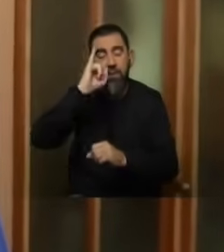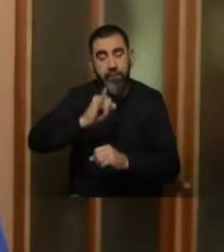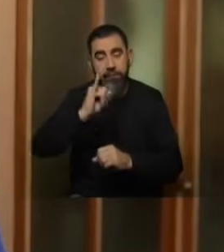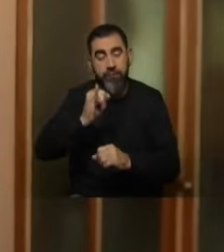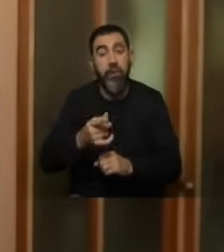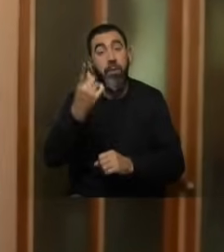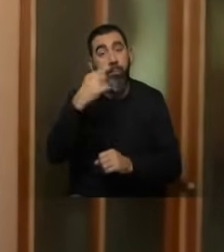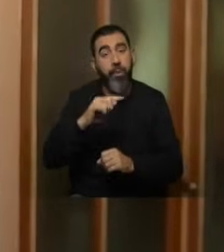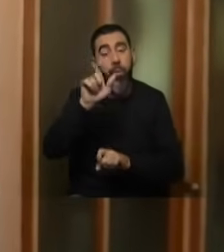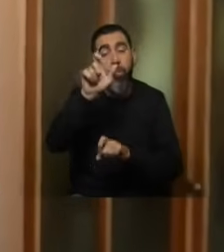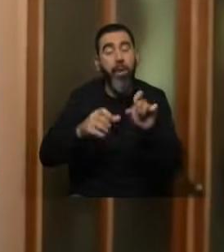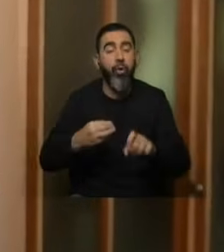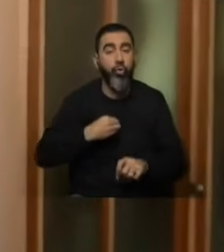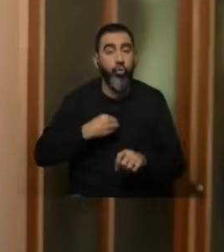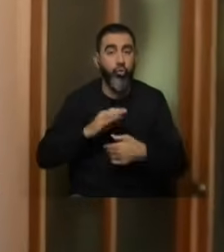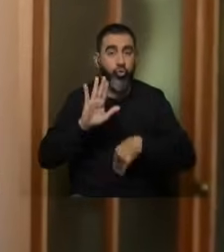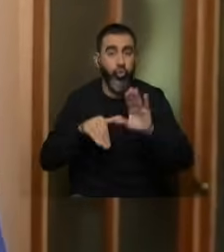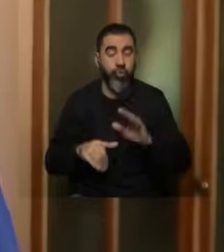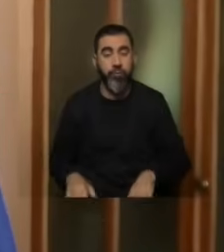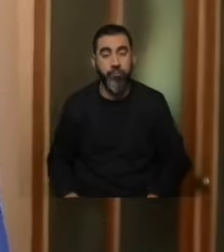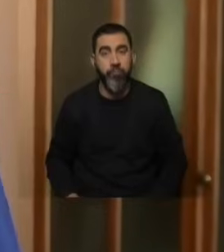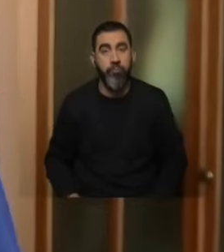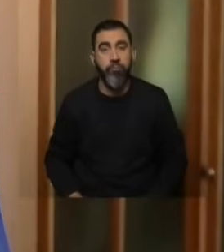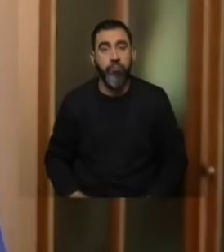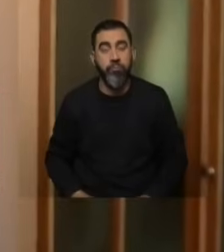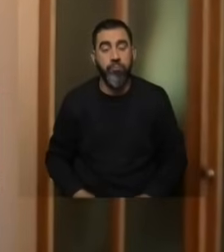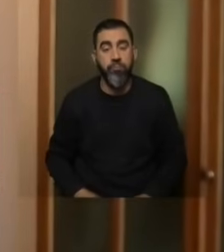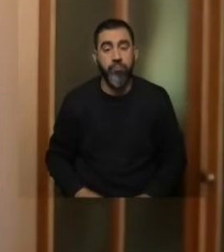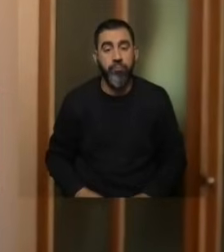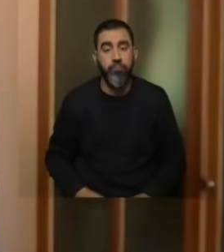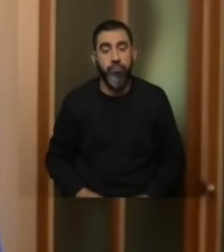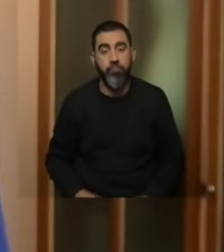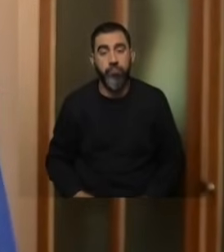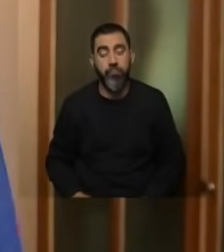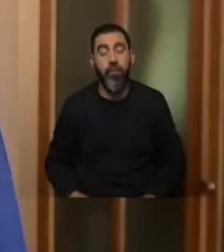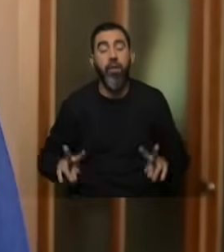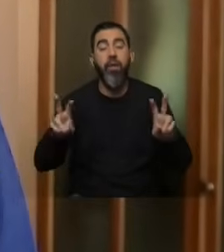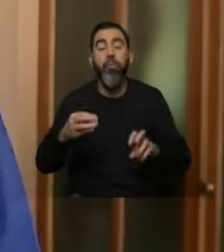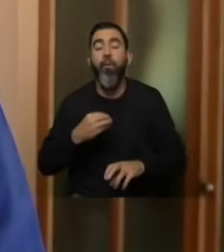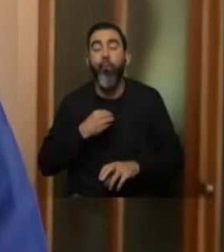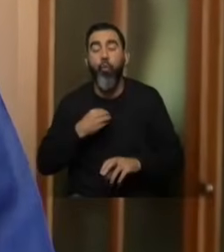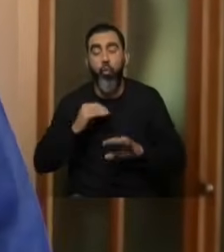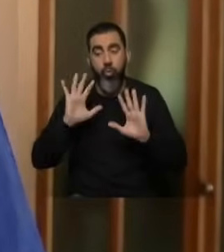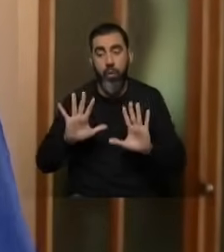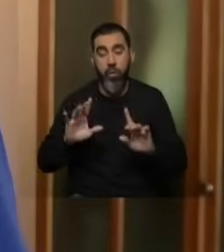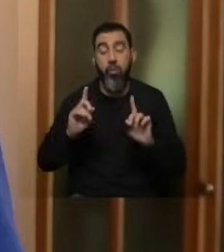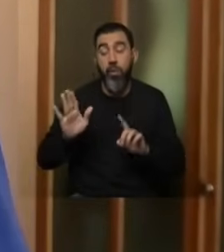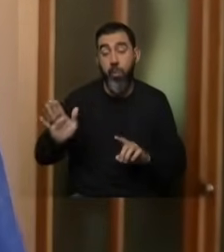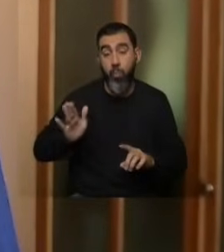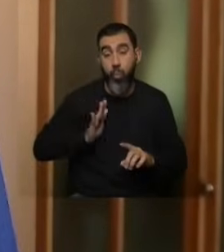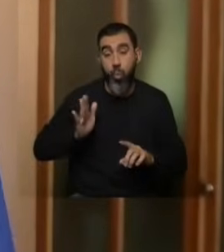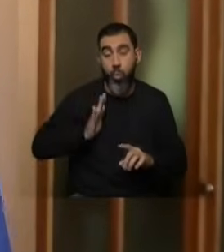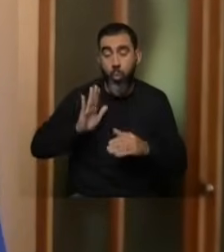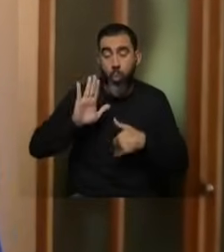pero sobre todo personas voluntarias digamos todo esto tiene una base en el voluntariado así como las mujeres sobre